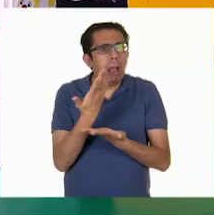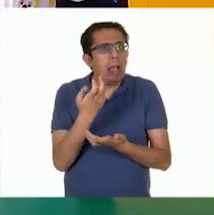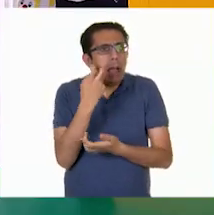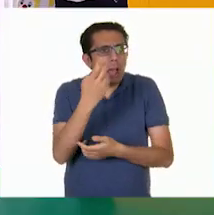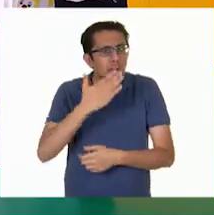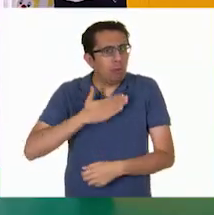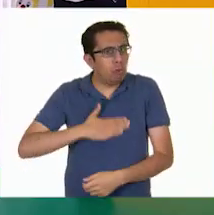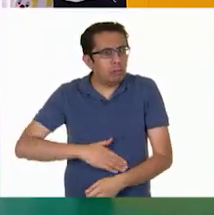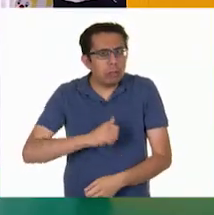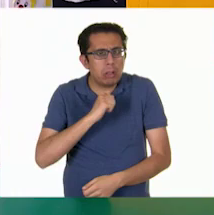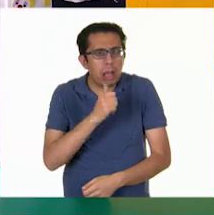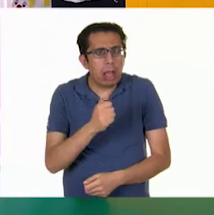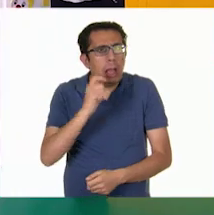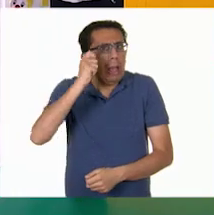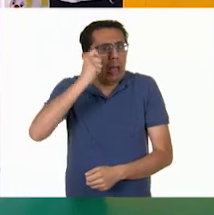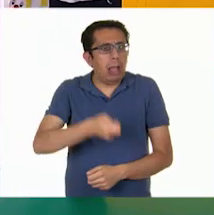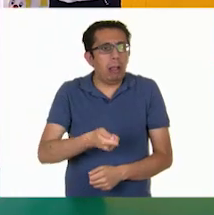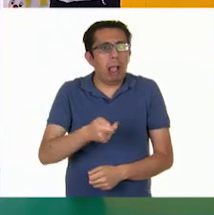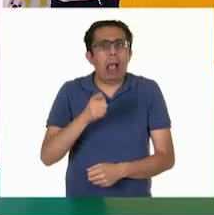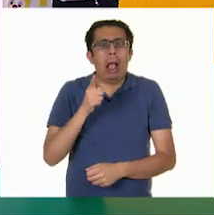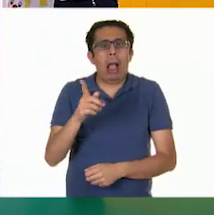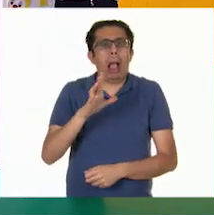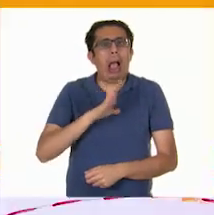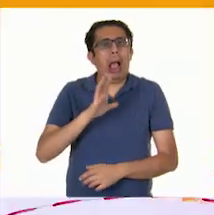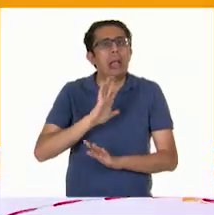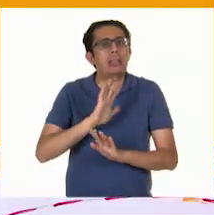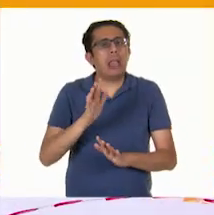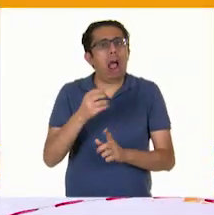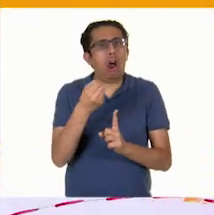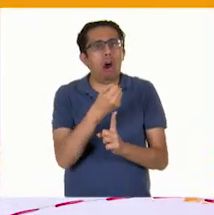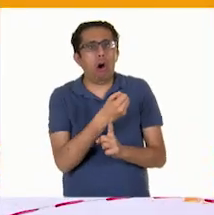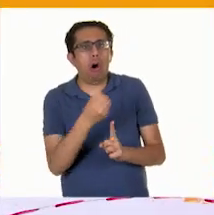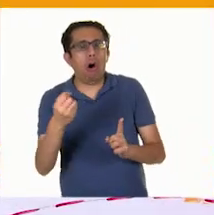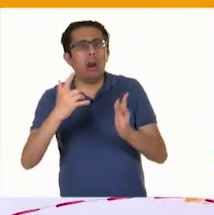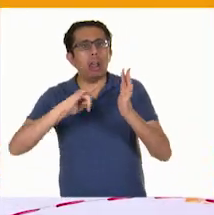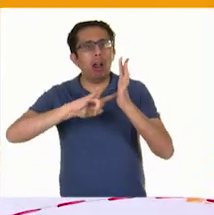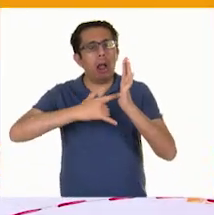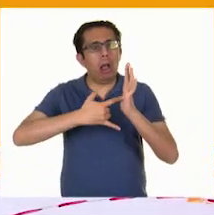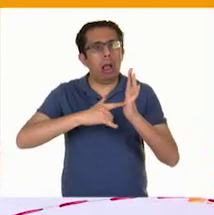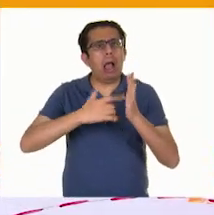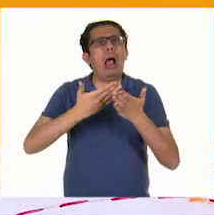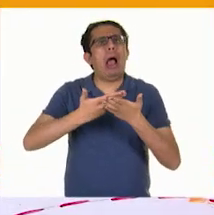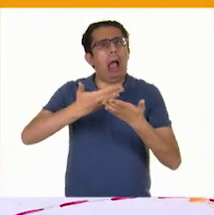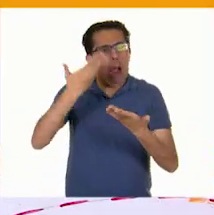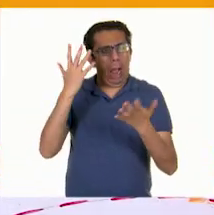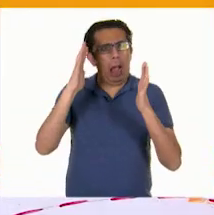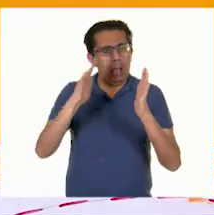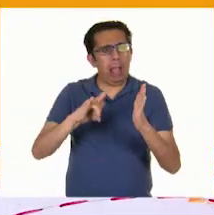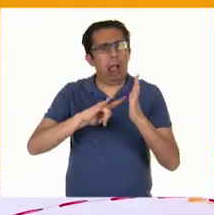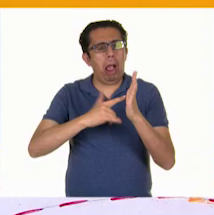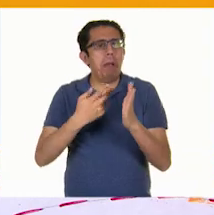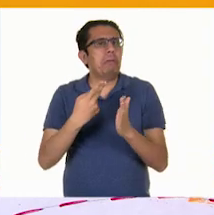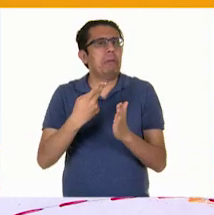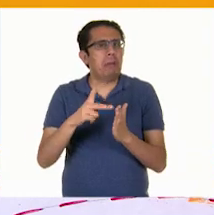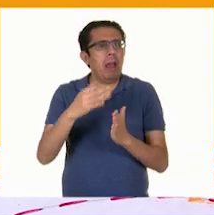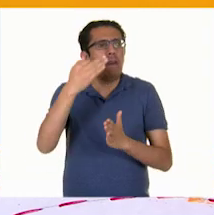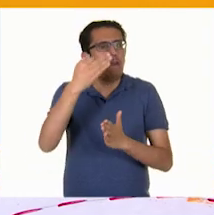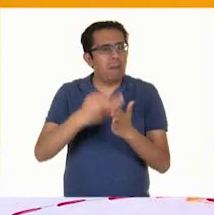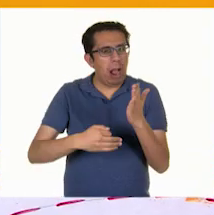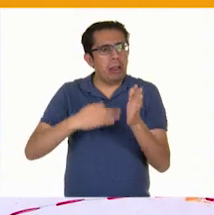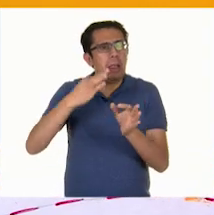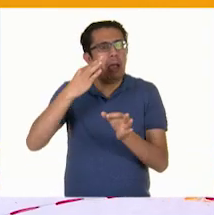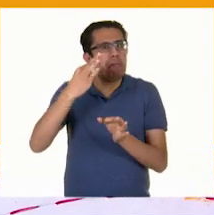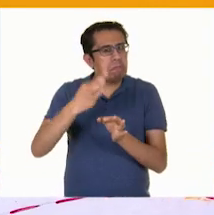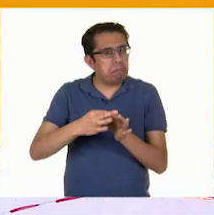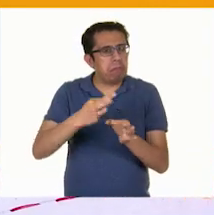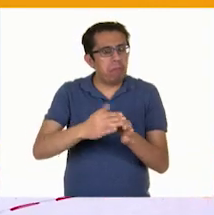en casa pusieron horarios. Ya teníamos, pero habíamos estado incumpliéndolos por la